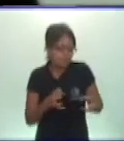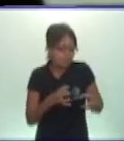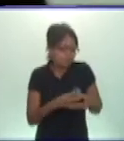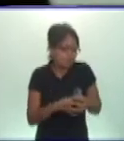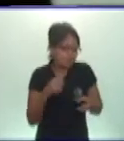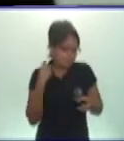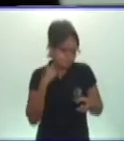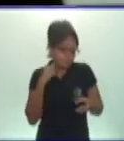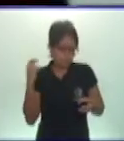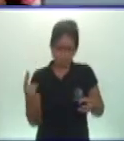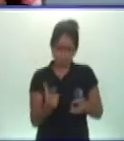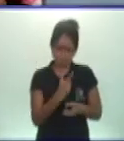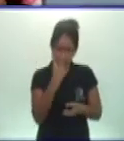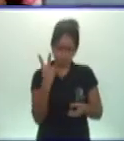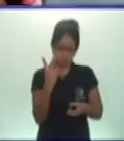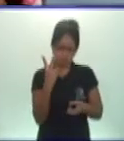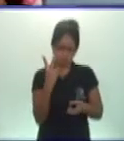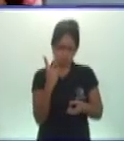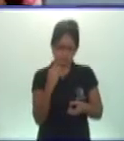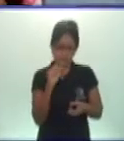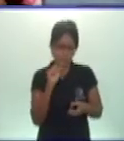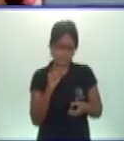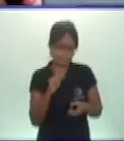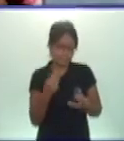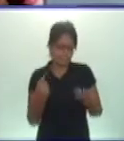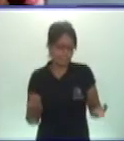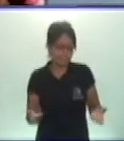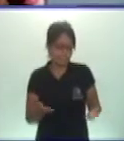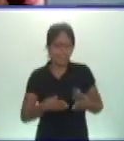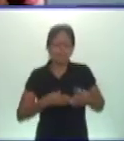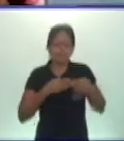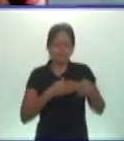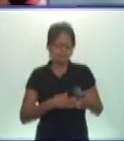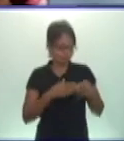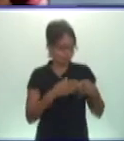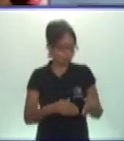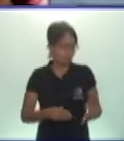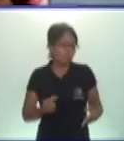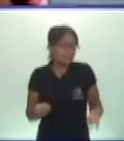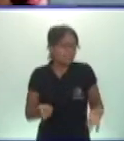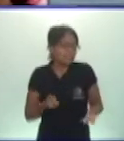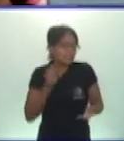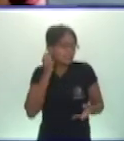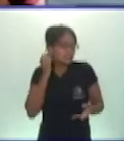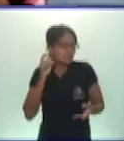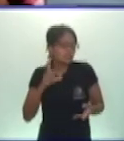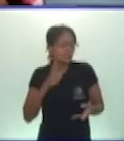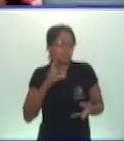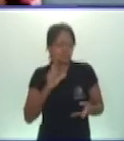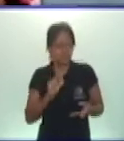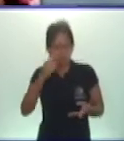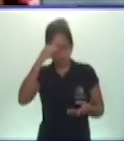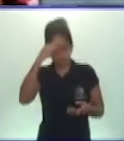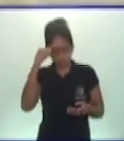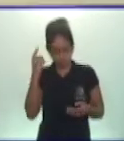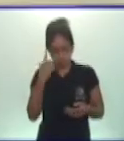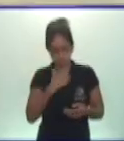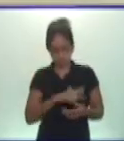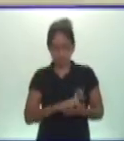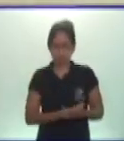dio en conocer como la Flota de India. Y claro, el asentamiento de la flota en La Habana, que muchas veces